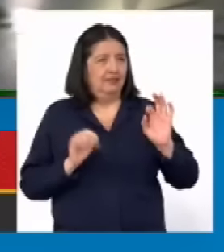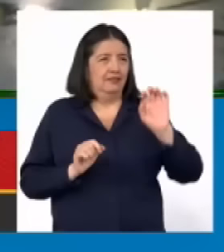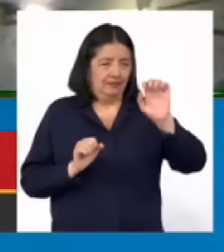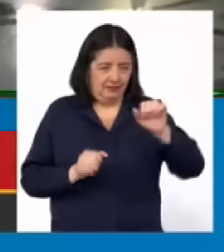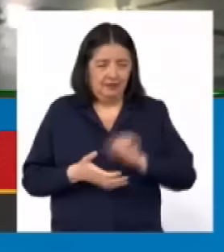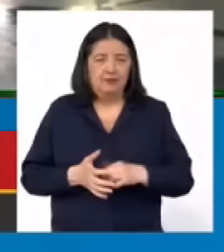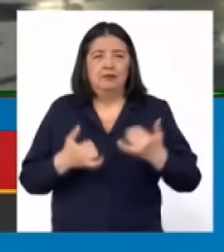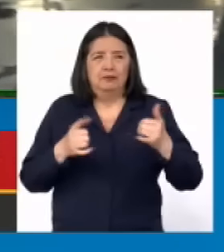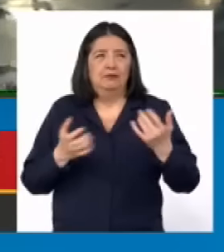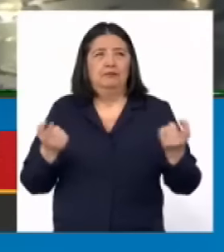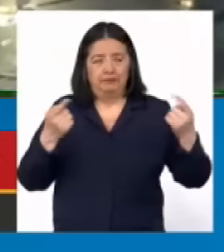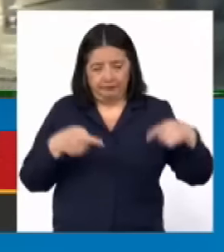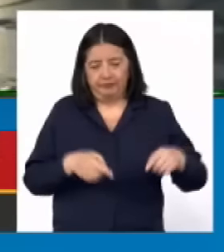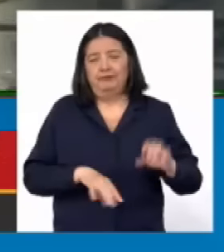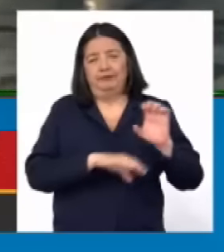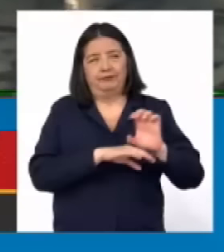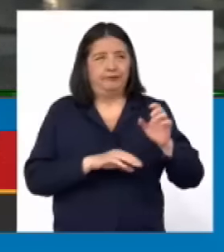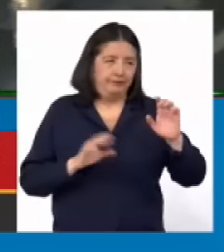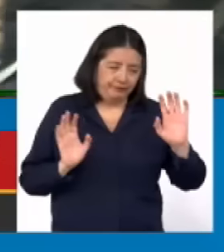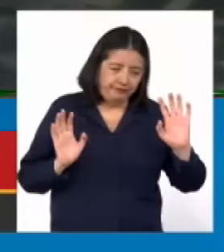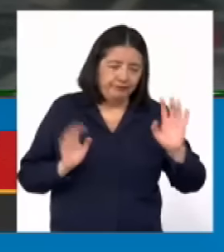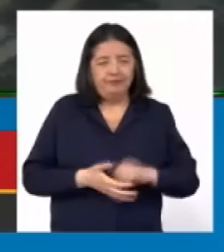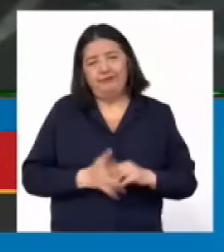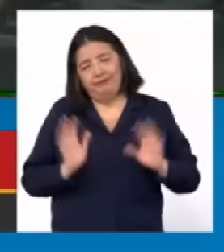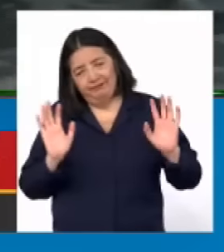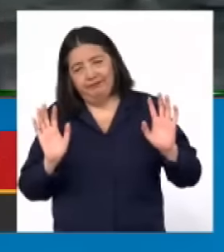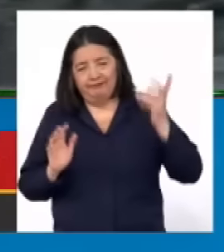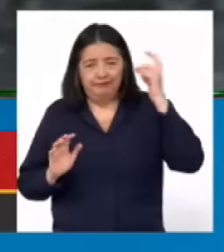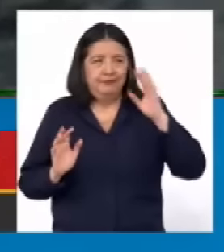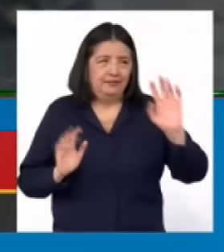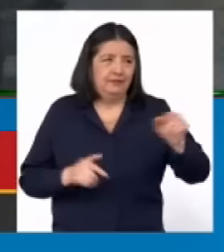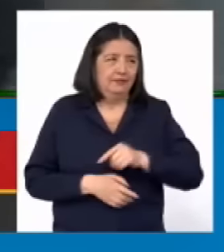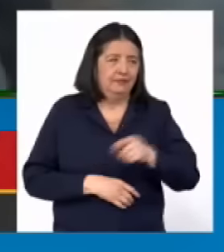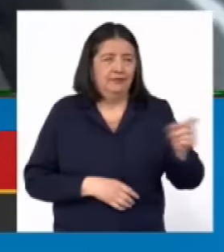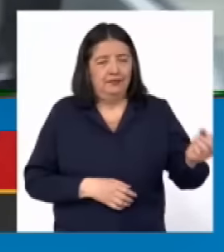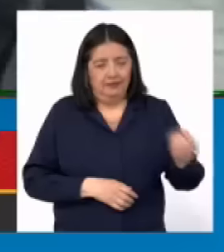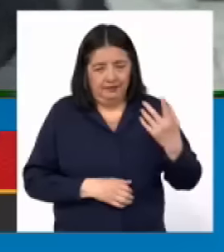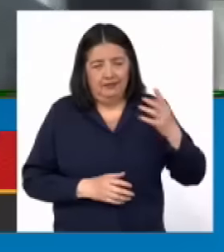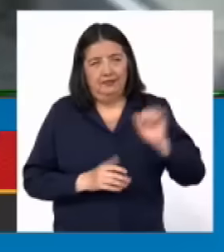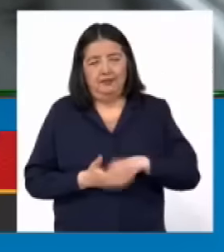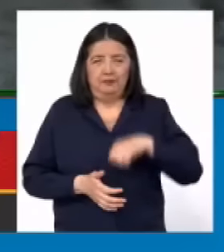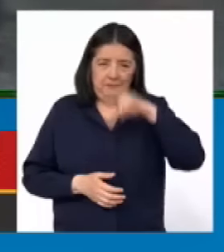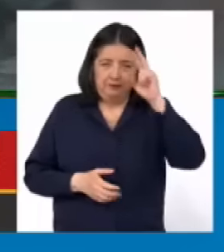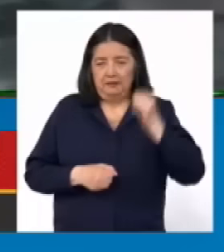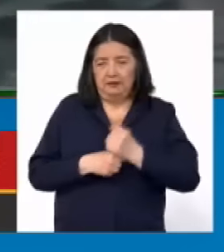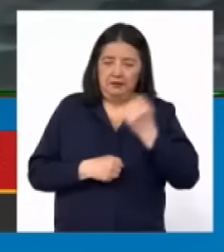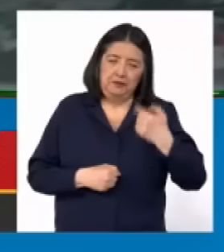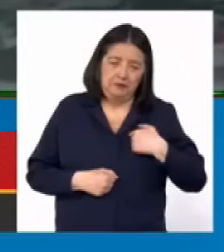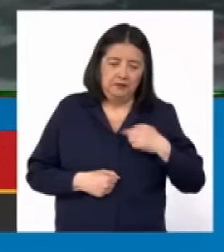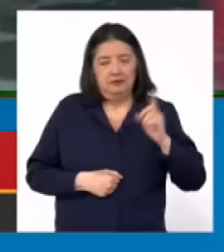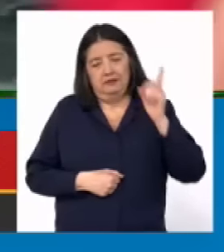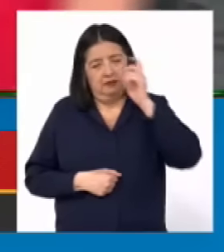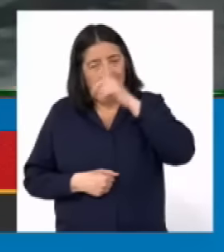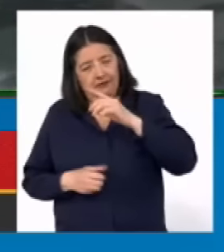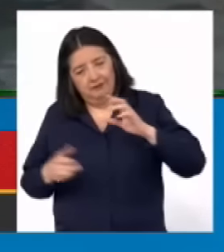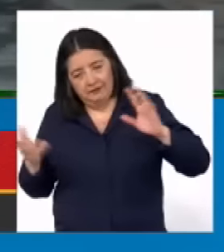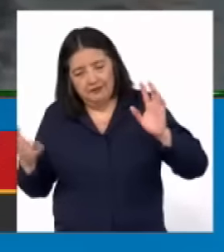fue por el partido contra Ecuador, muchachas. Fue contra el partido contra Ecuador. Por eso fue, porque ustedes decían de que Perú iba a ganar. Yo decía que era muy